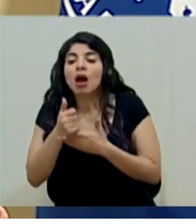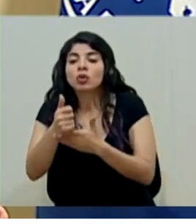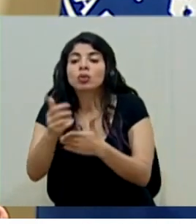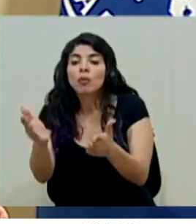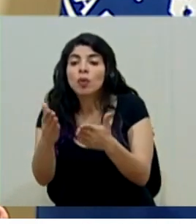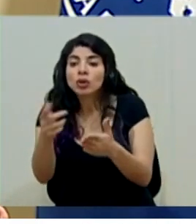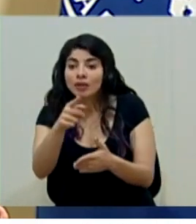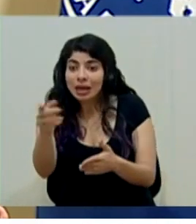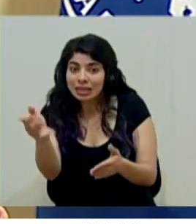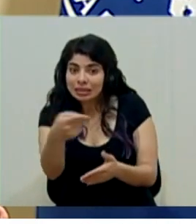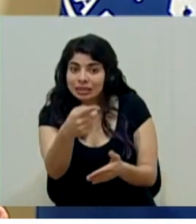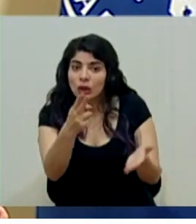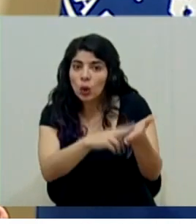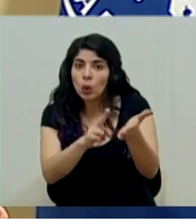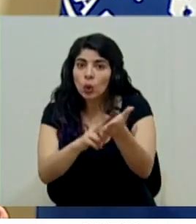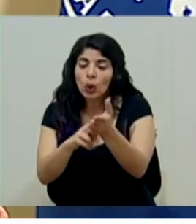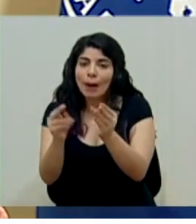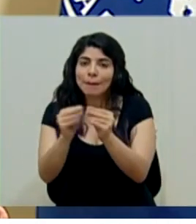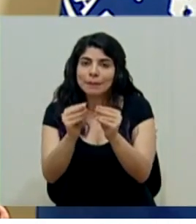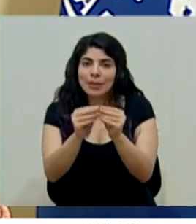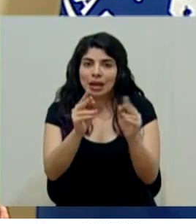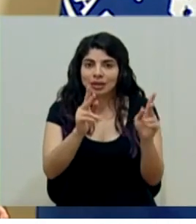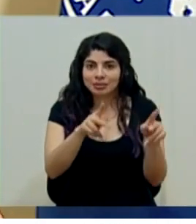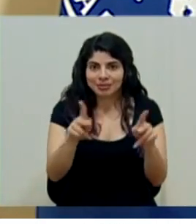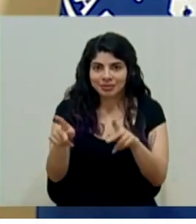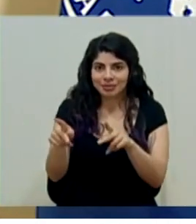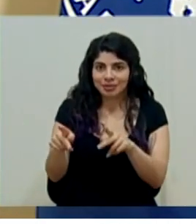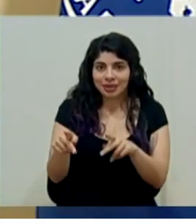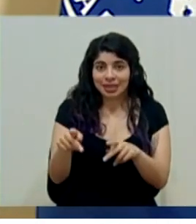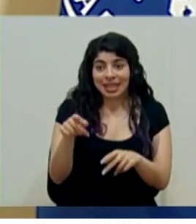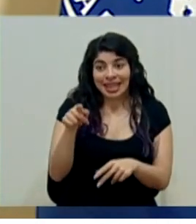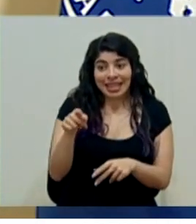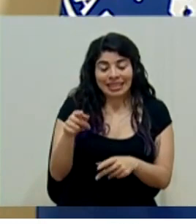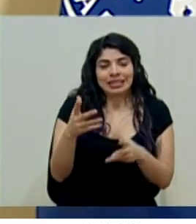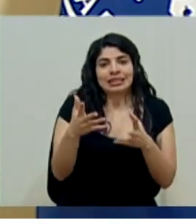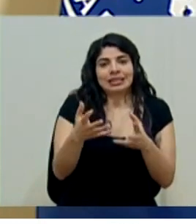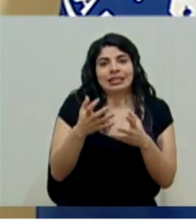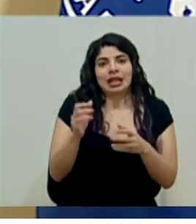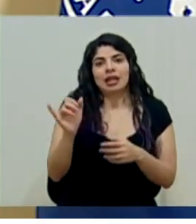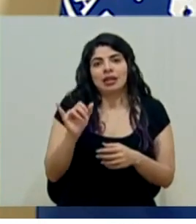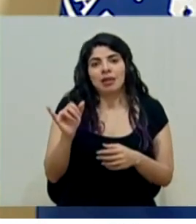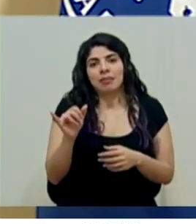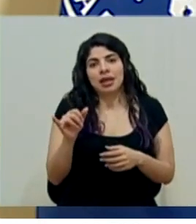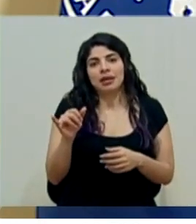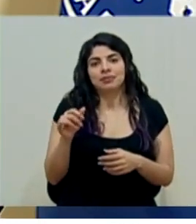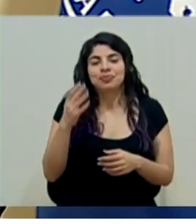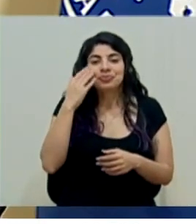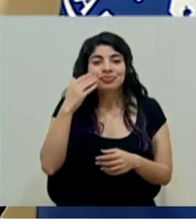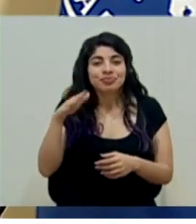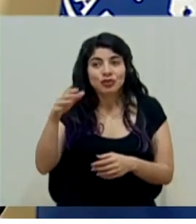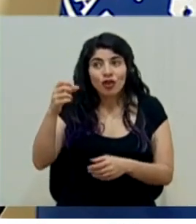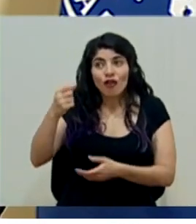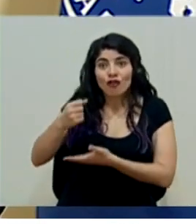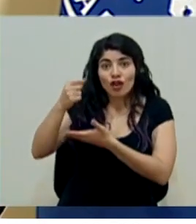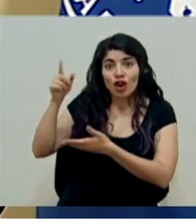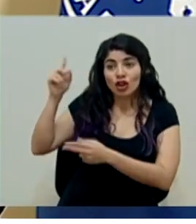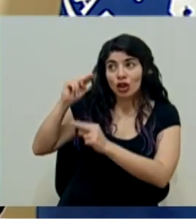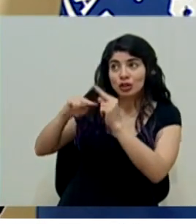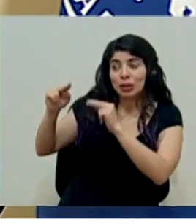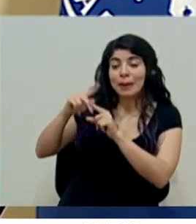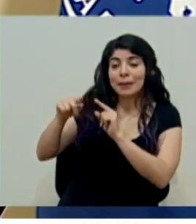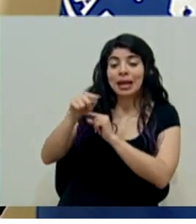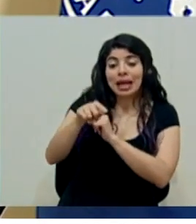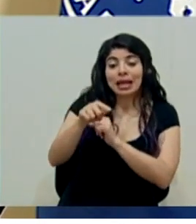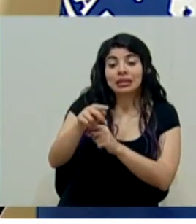incentivar la contratación. Y eso buscamos que sea como una medida también en el marco del fondo, pero como una